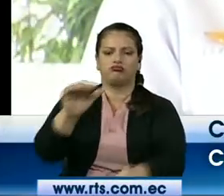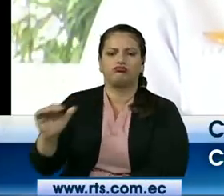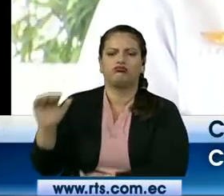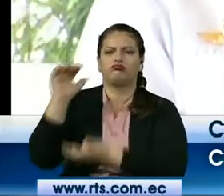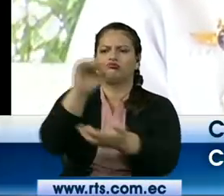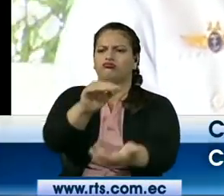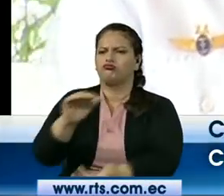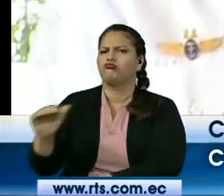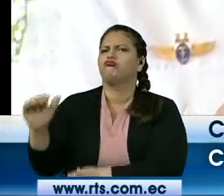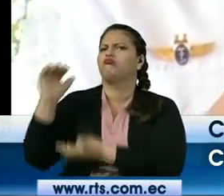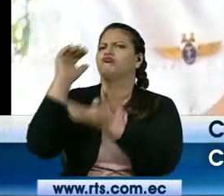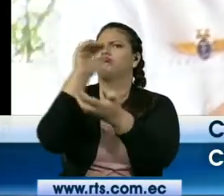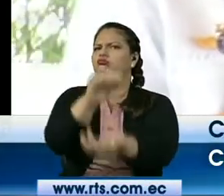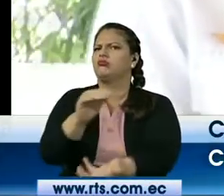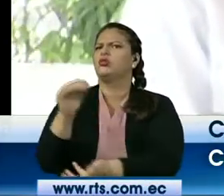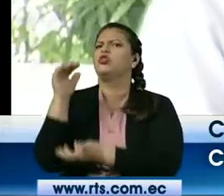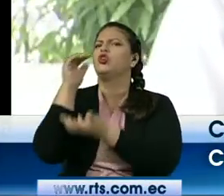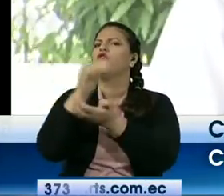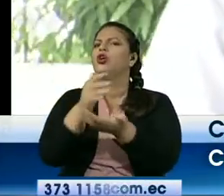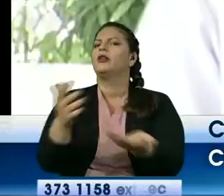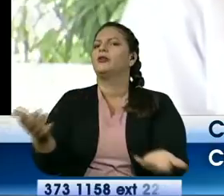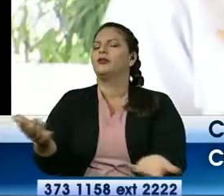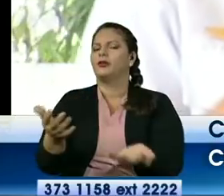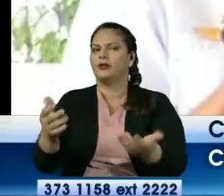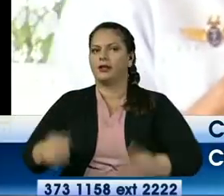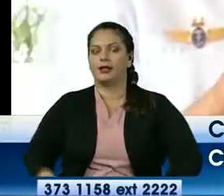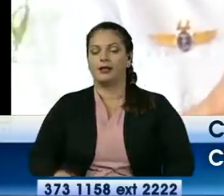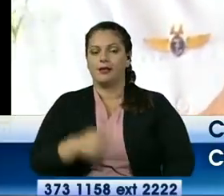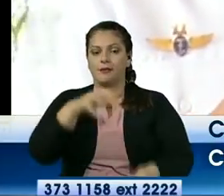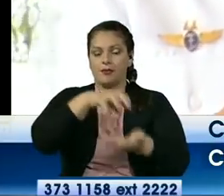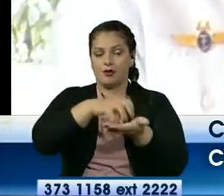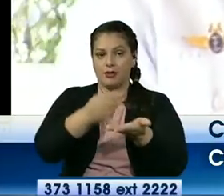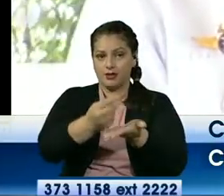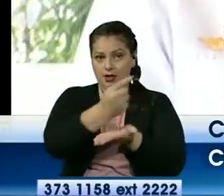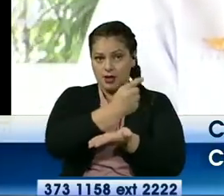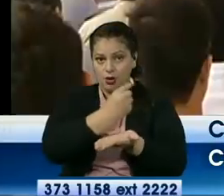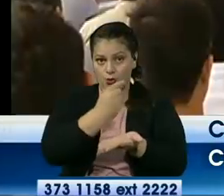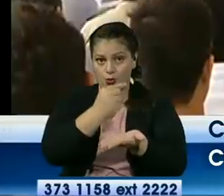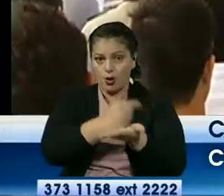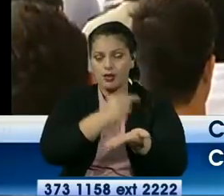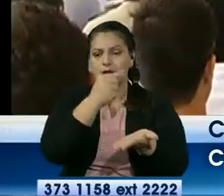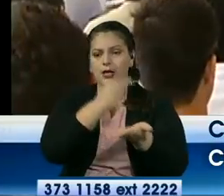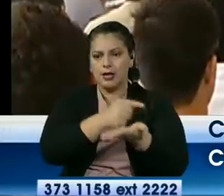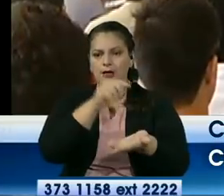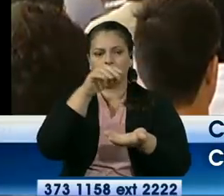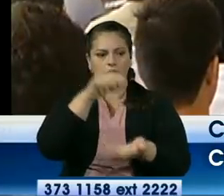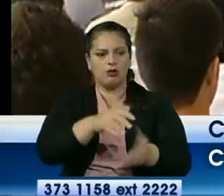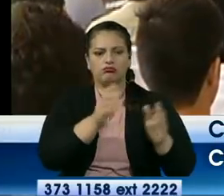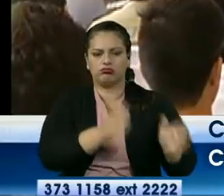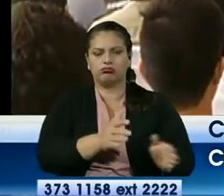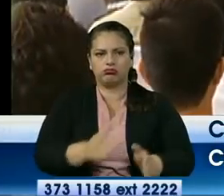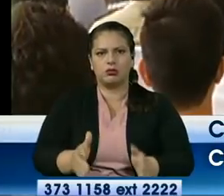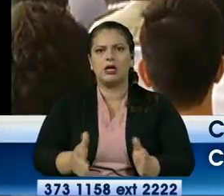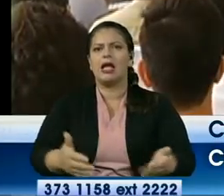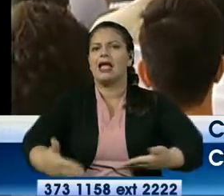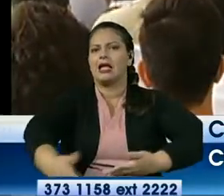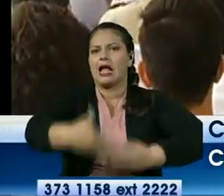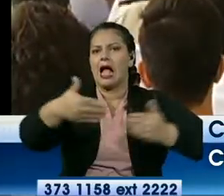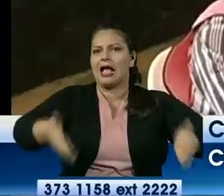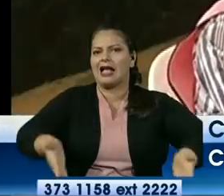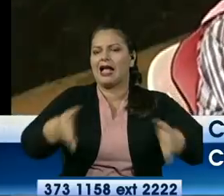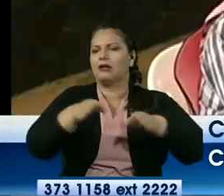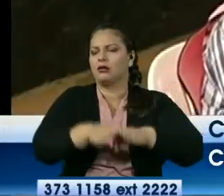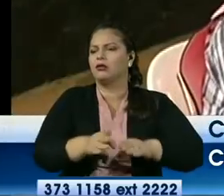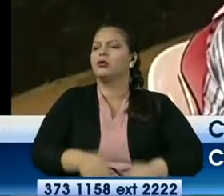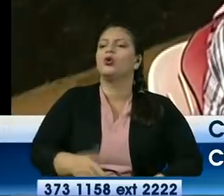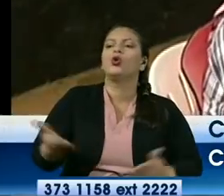desde la delegación provincial hasta cada uno de los recintos electorales. Después de las 17 horas el próximo domingo, el